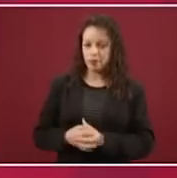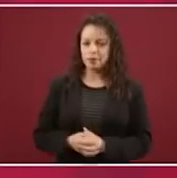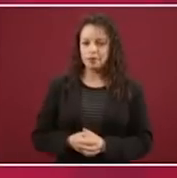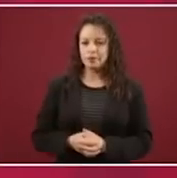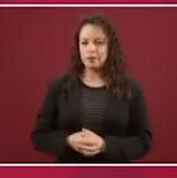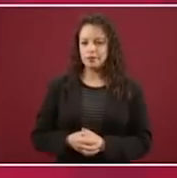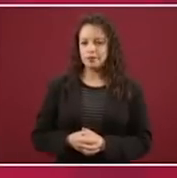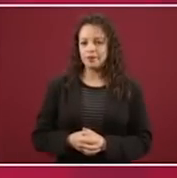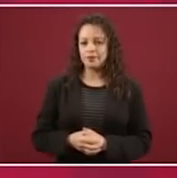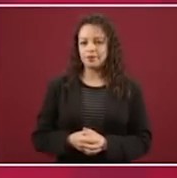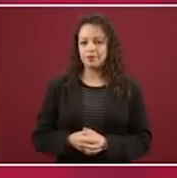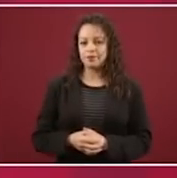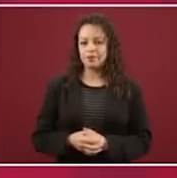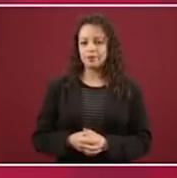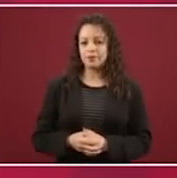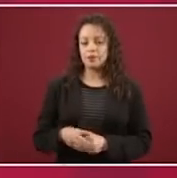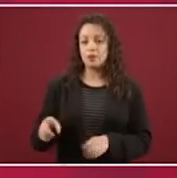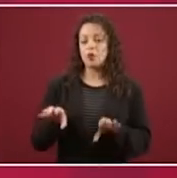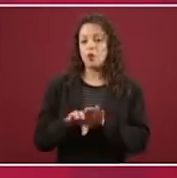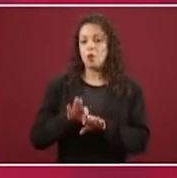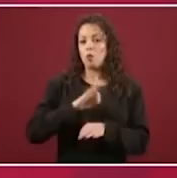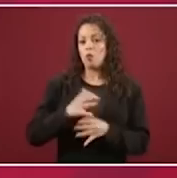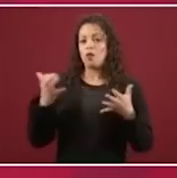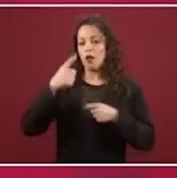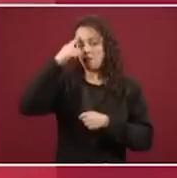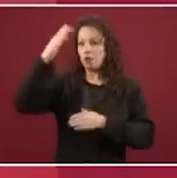es el de crecimiento económico,